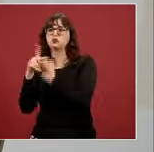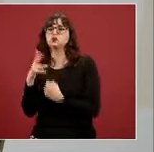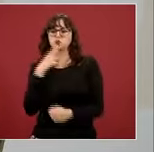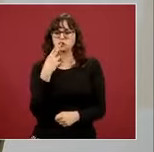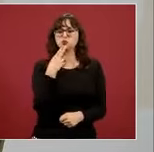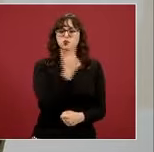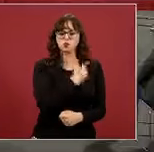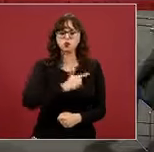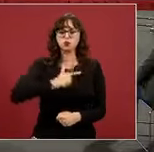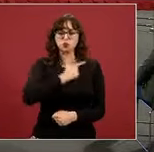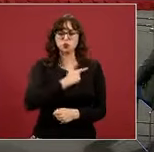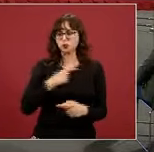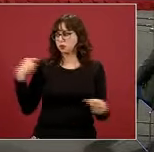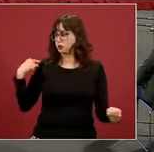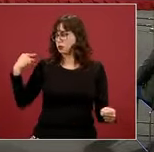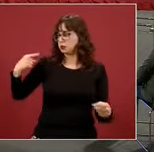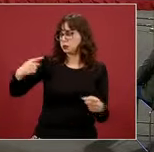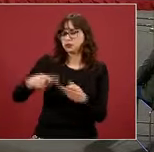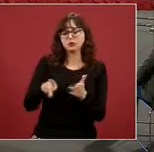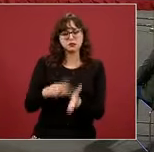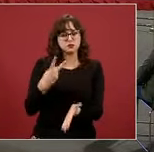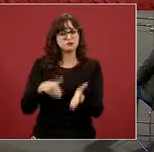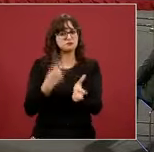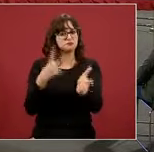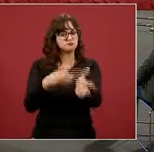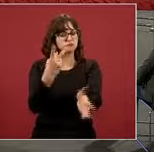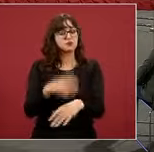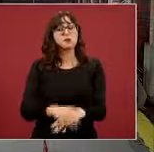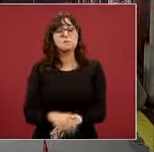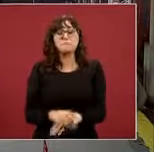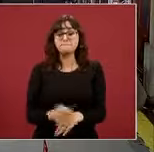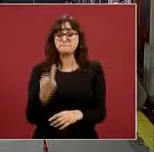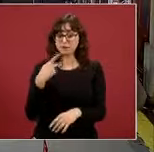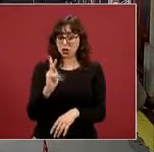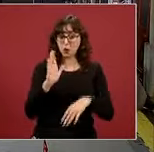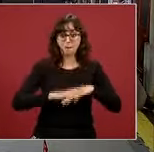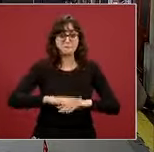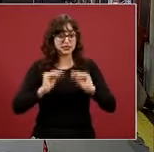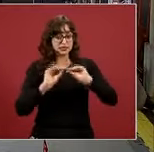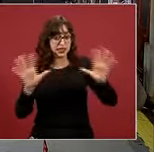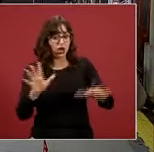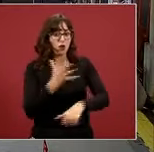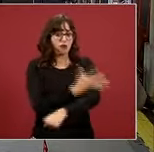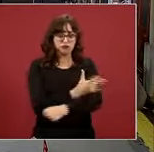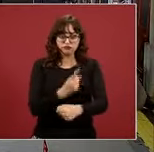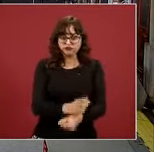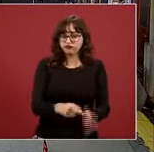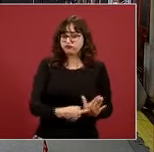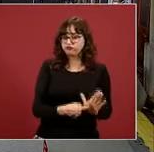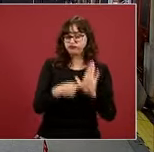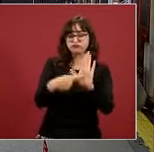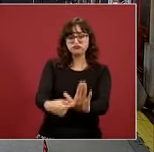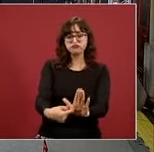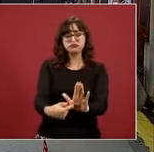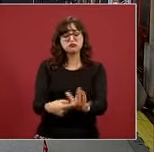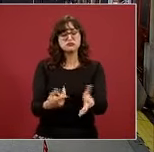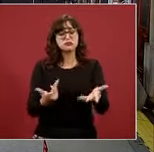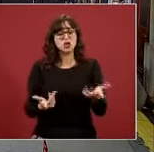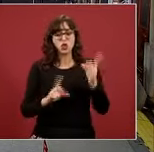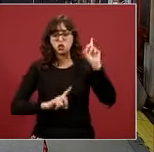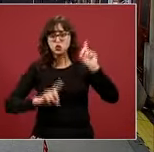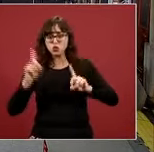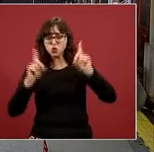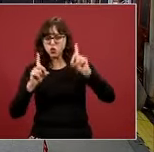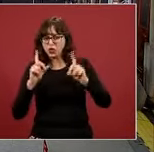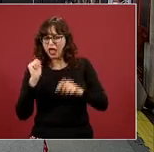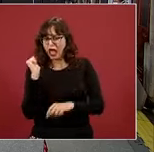los últimos comités que se han llevado a cabo, pero en aras de seguir en una lógica de transparencia y no quedarse jamás con una